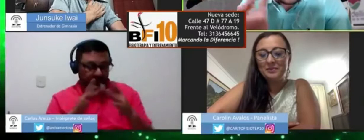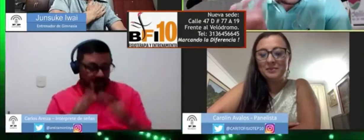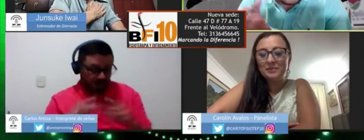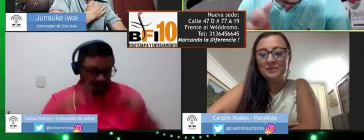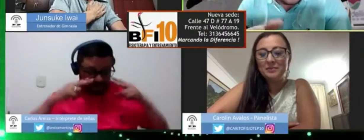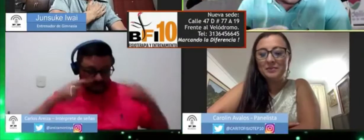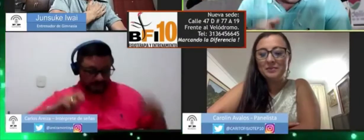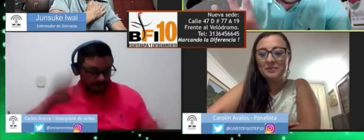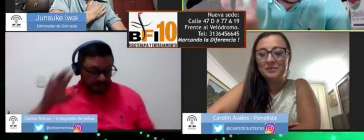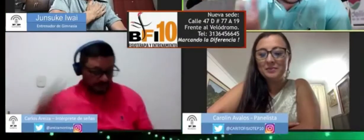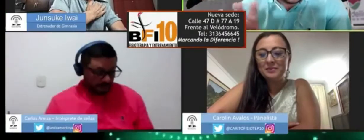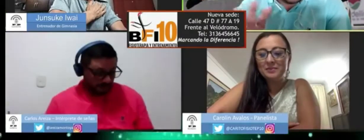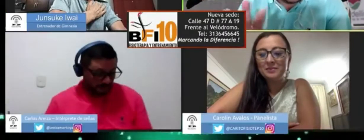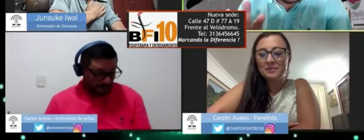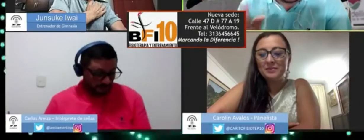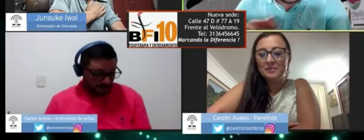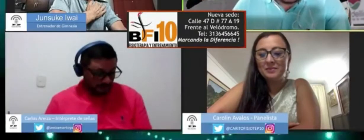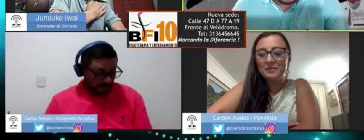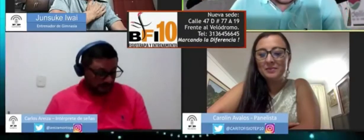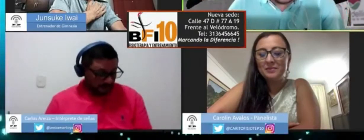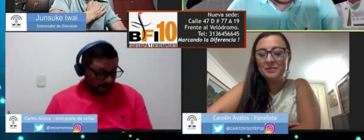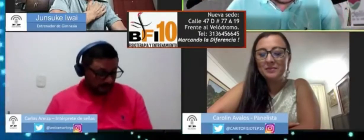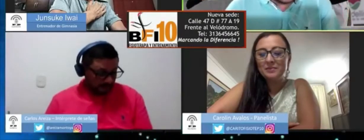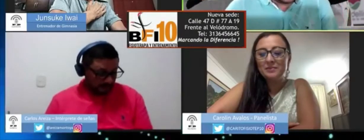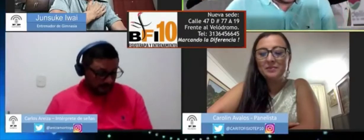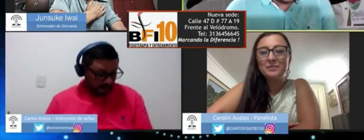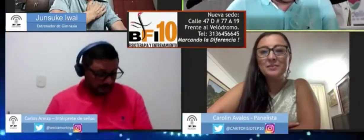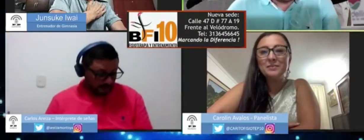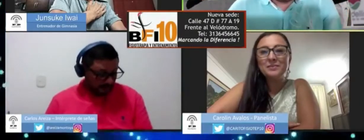que usted recuerde o quedó en una simple experiencia?